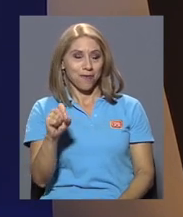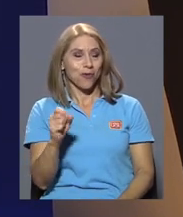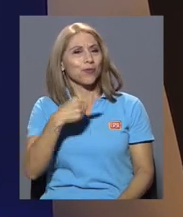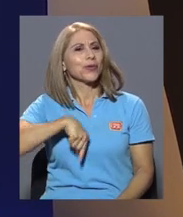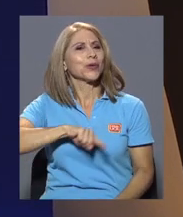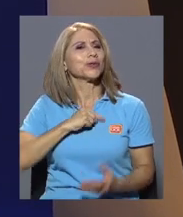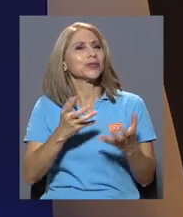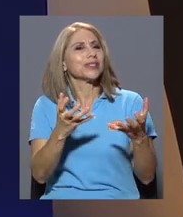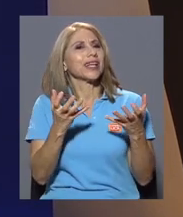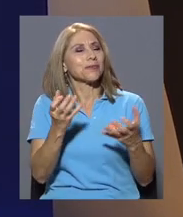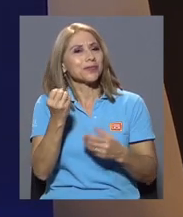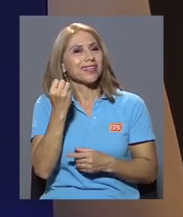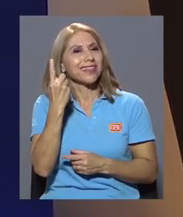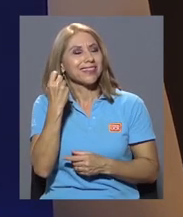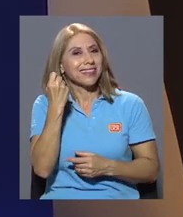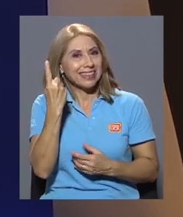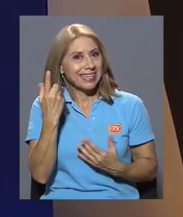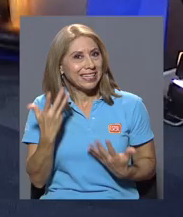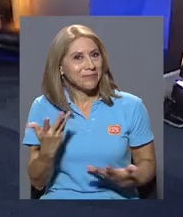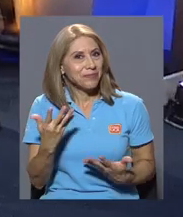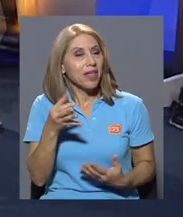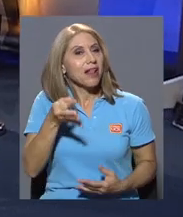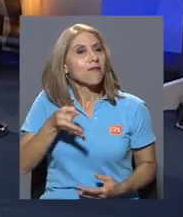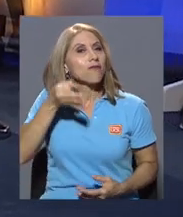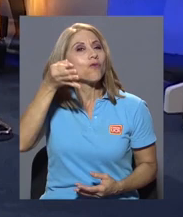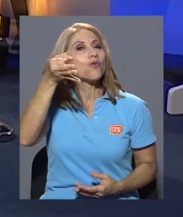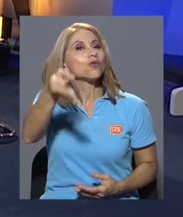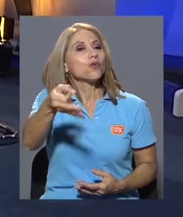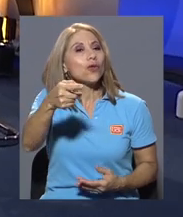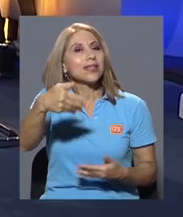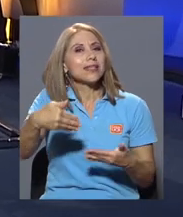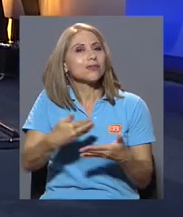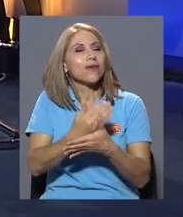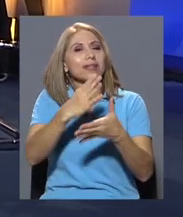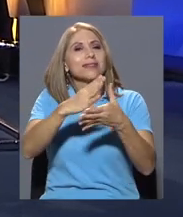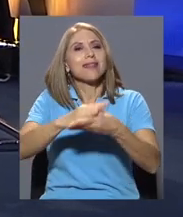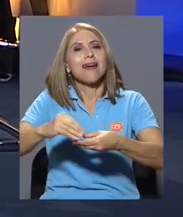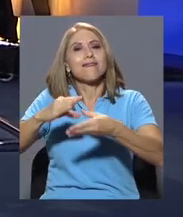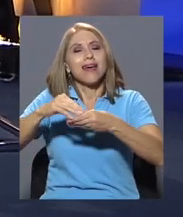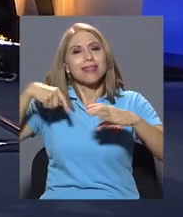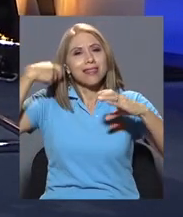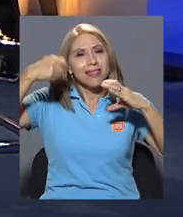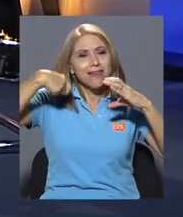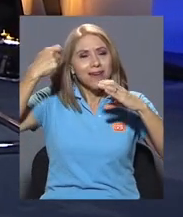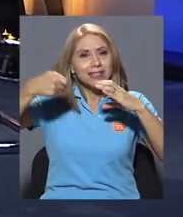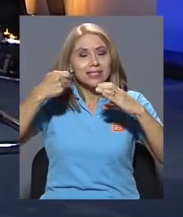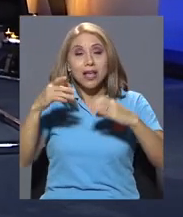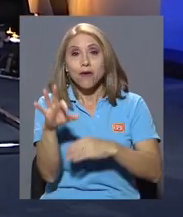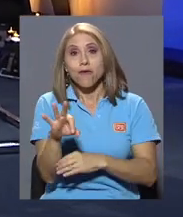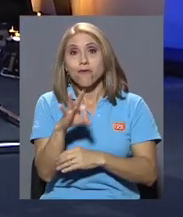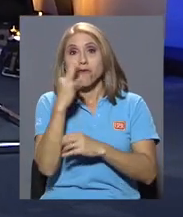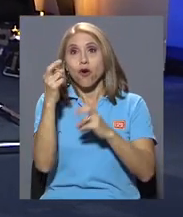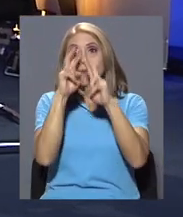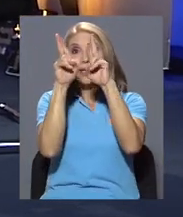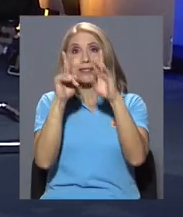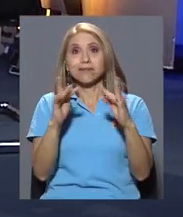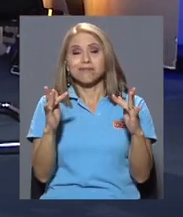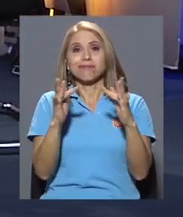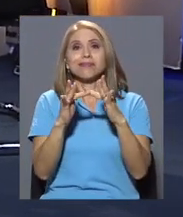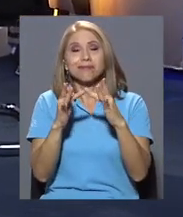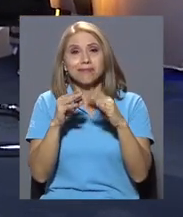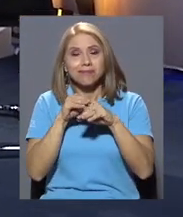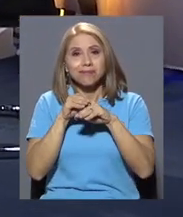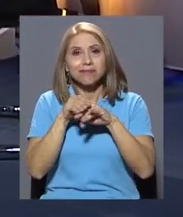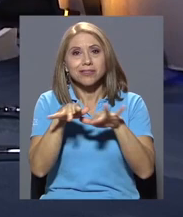entender como bien conversamos ahorita el futuro de estas nuevas narrativas de estas nuevas plataformas también y